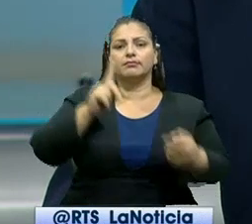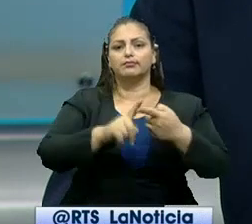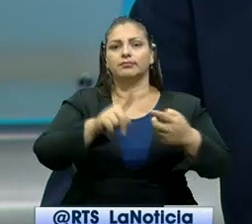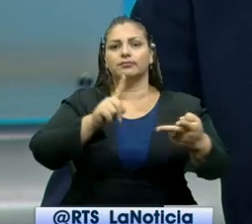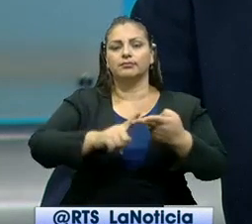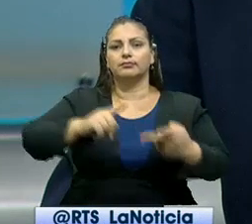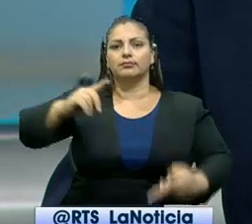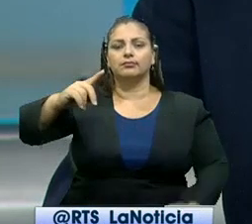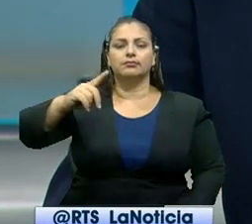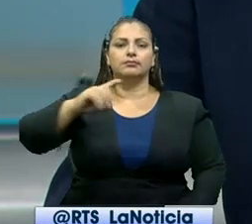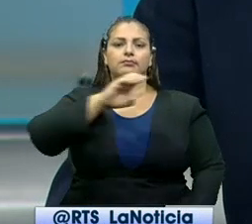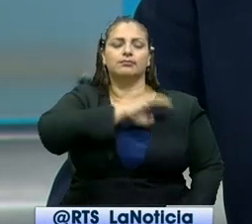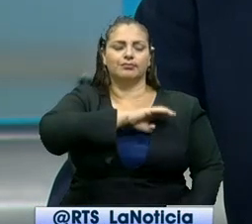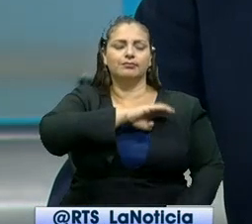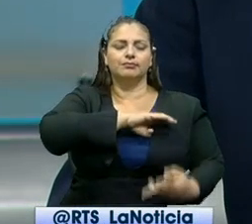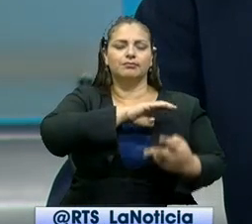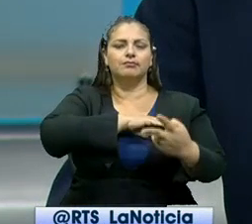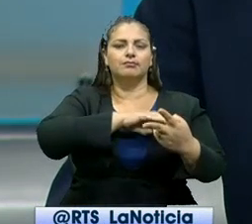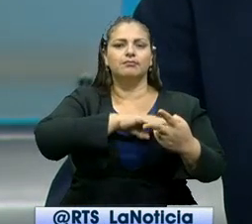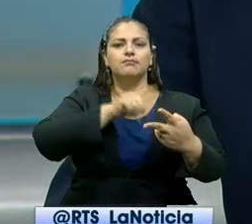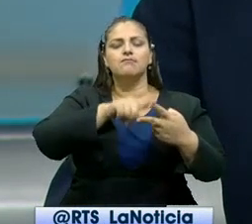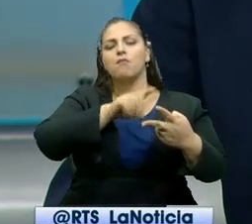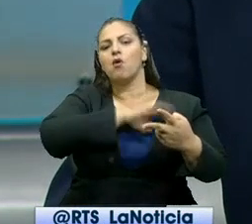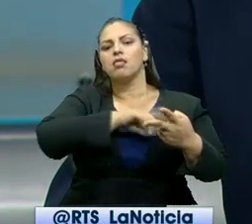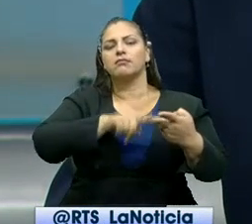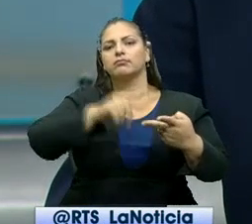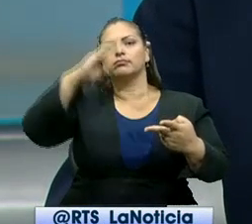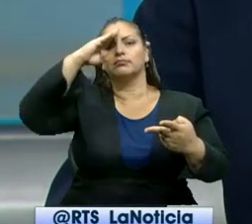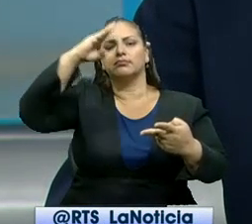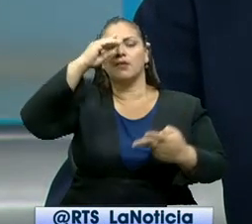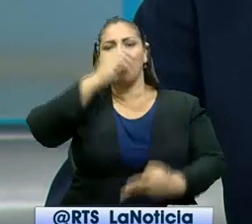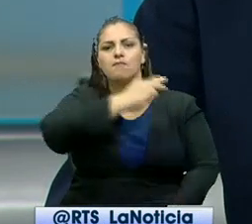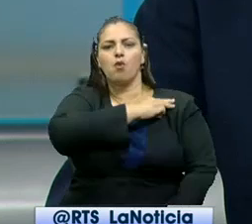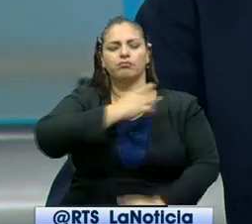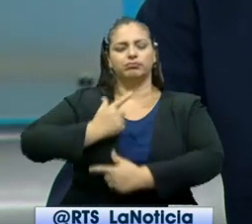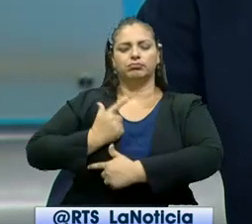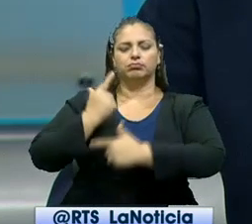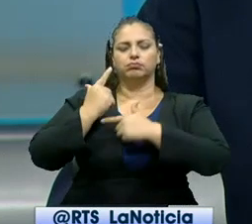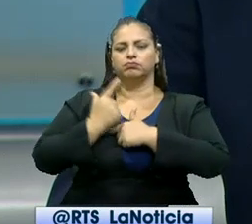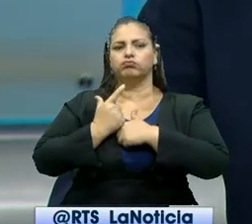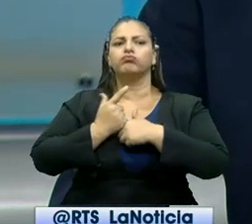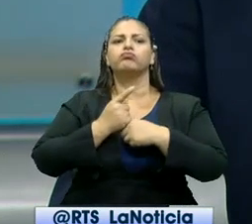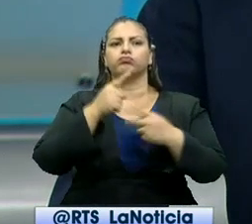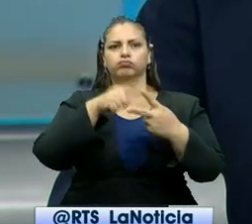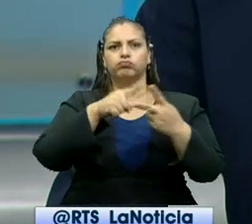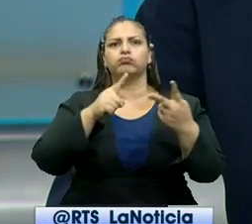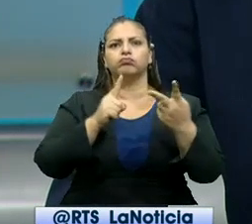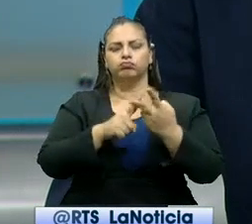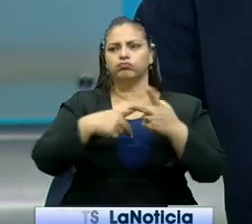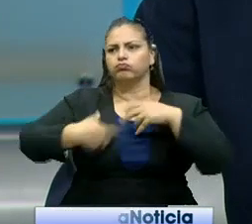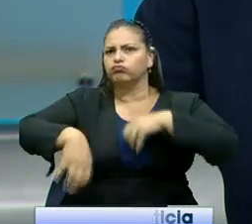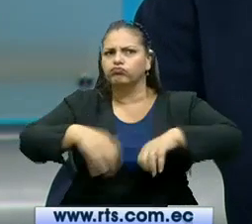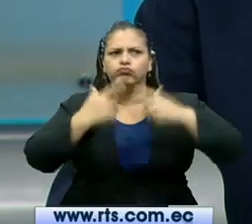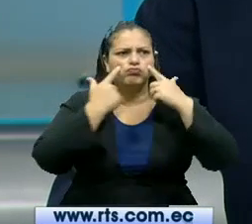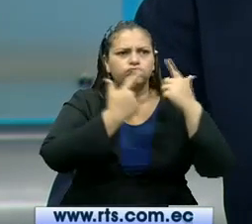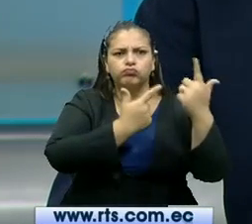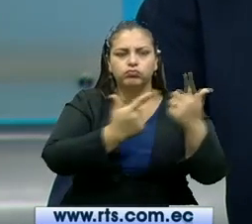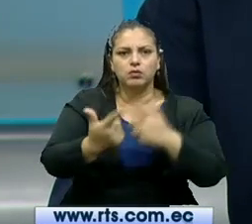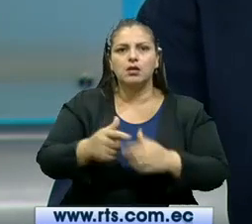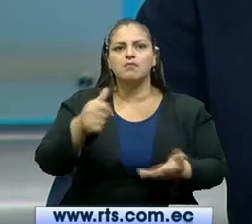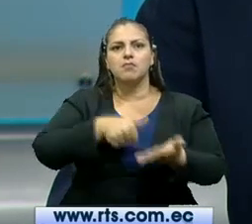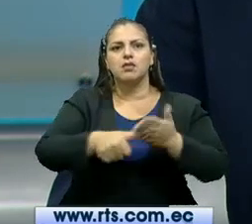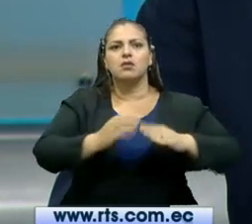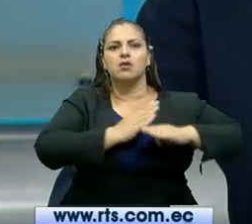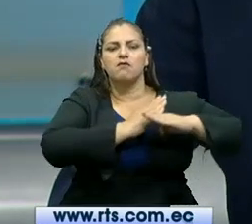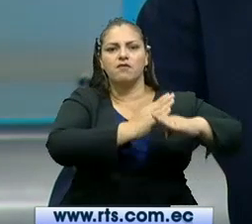improviso. Así lo anunciaron los ministros de Defensa y del Interior durante el Consejo Sectorial de Seguridad desarrollado en Guayaquil.